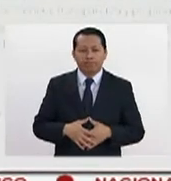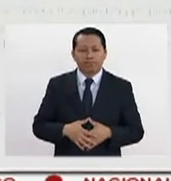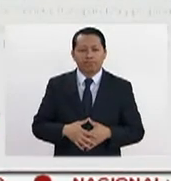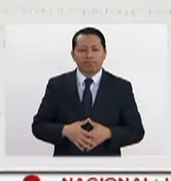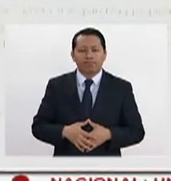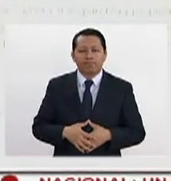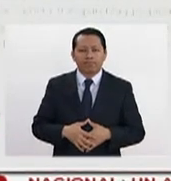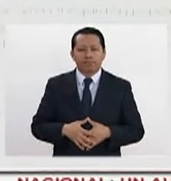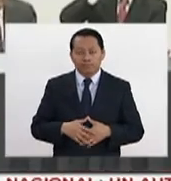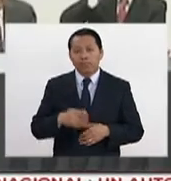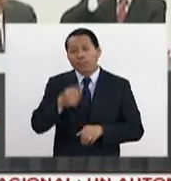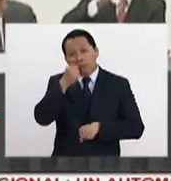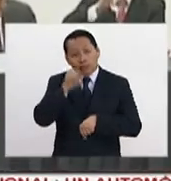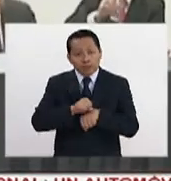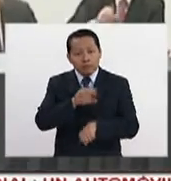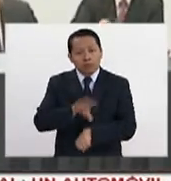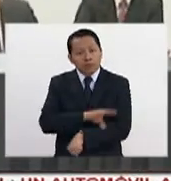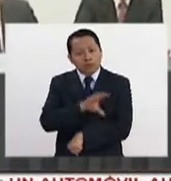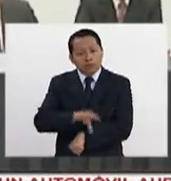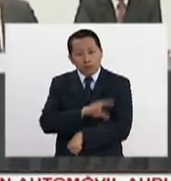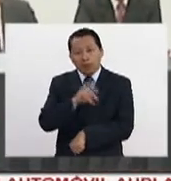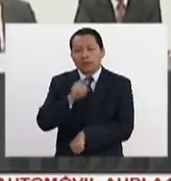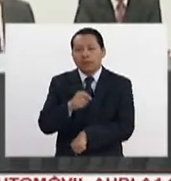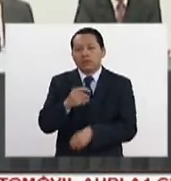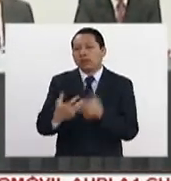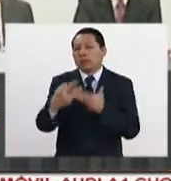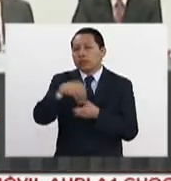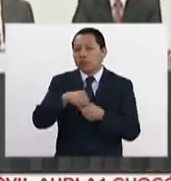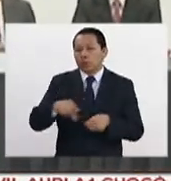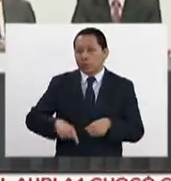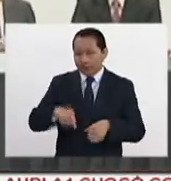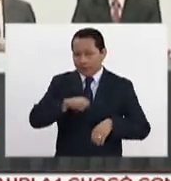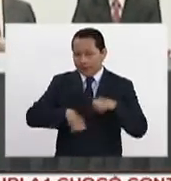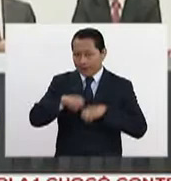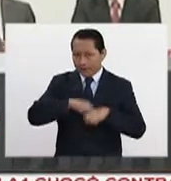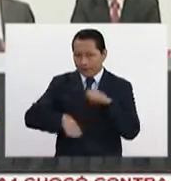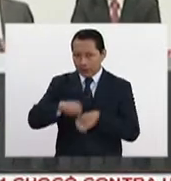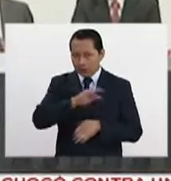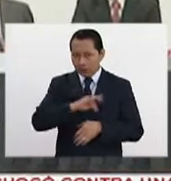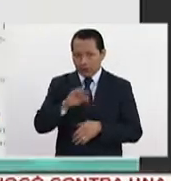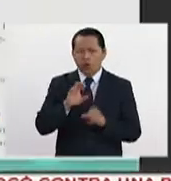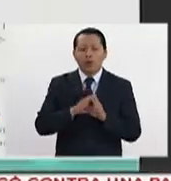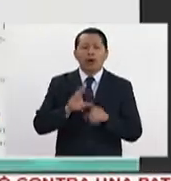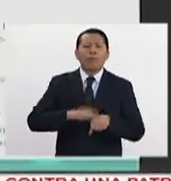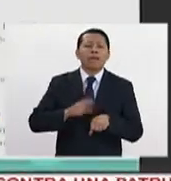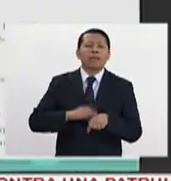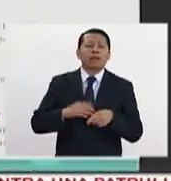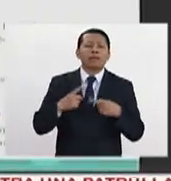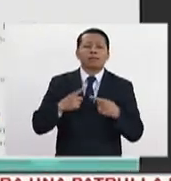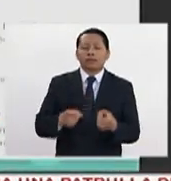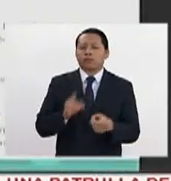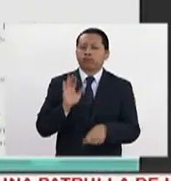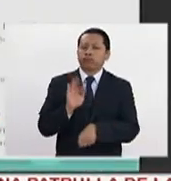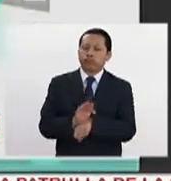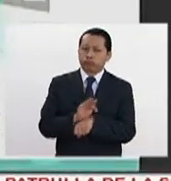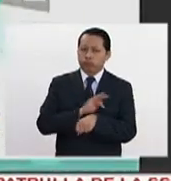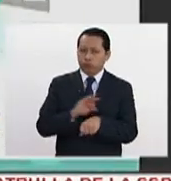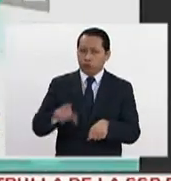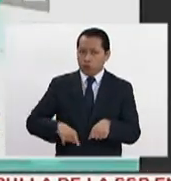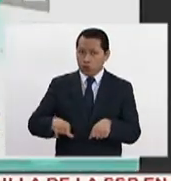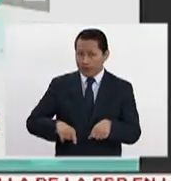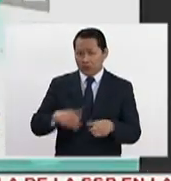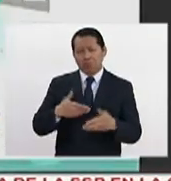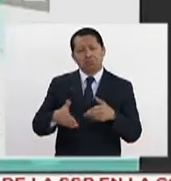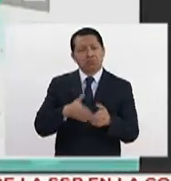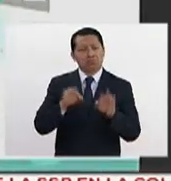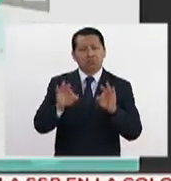El secretario de Energía agregó que el sistema Integridad Gobierno-Empresa del sector energía dará mayores herramientas para consolidar un gobierno